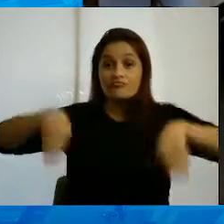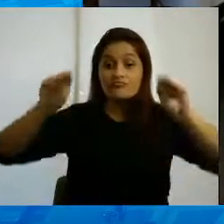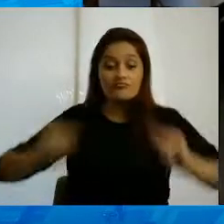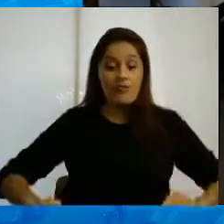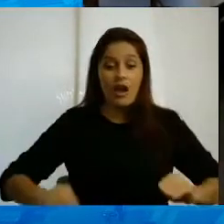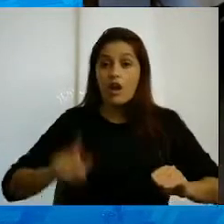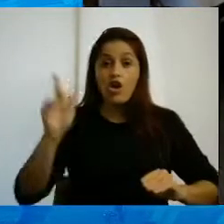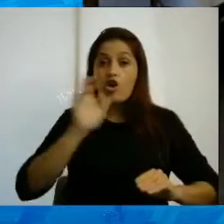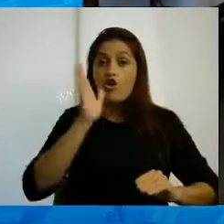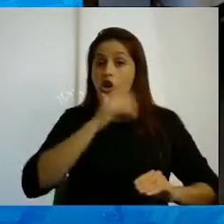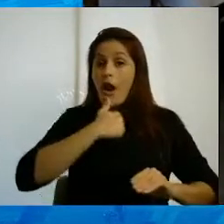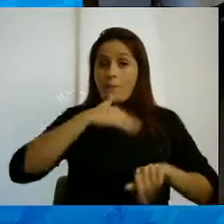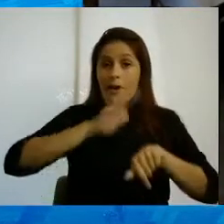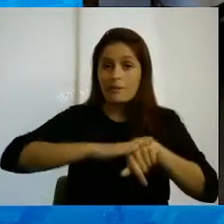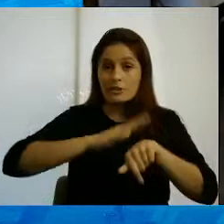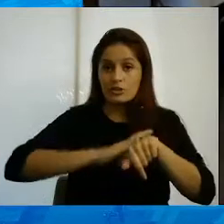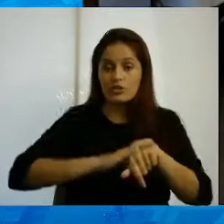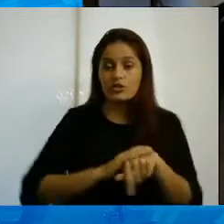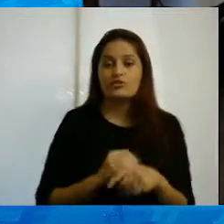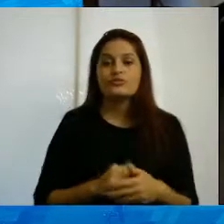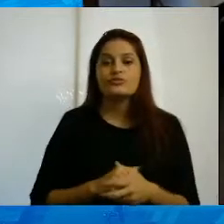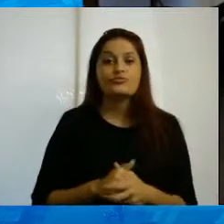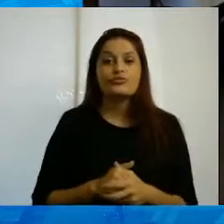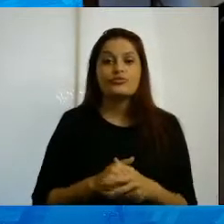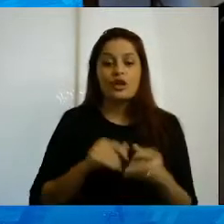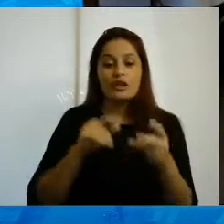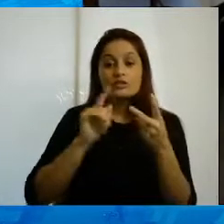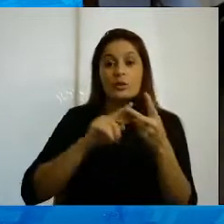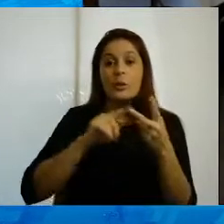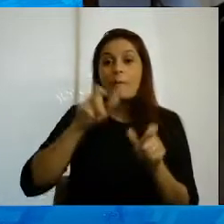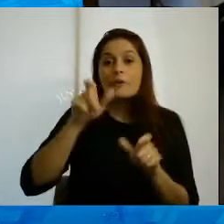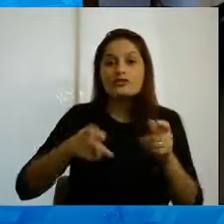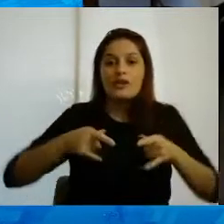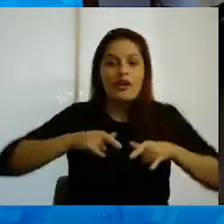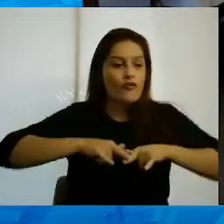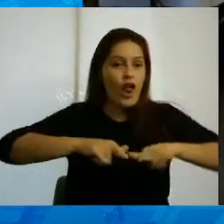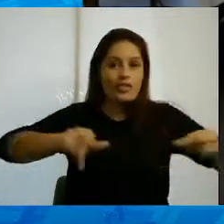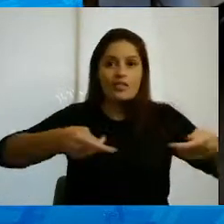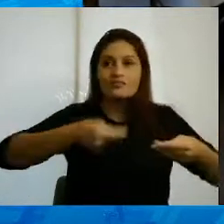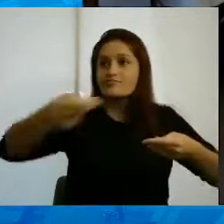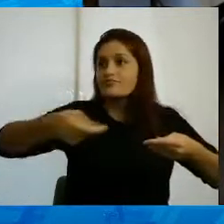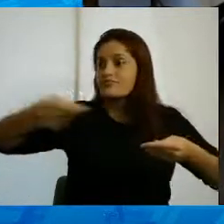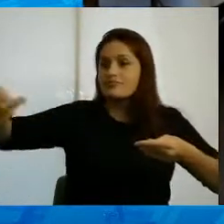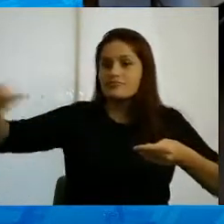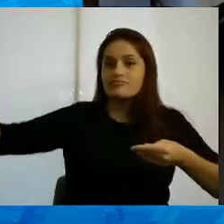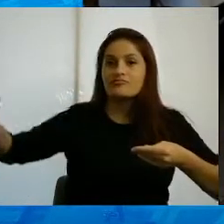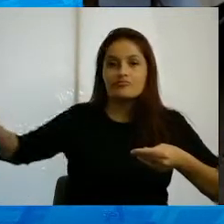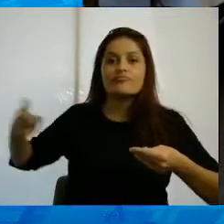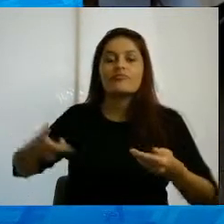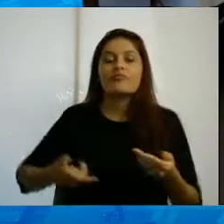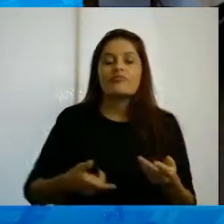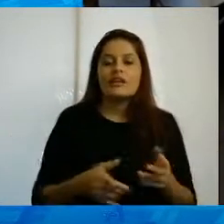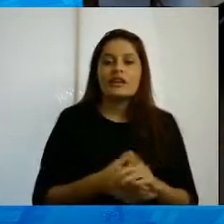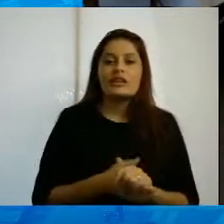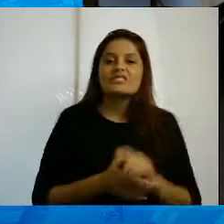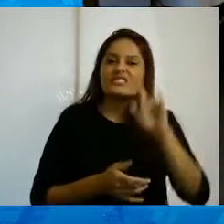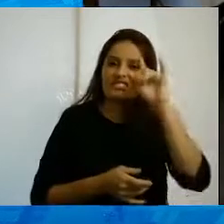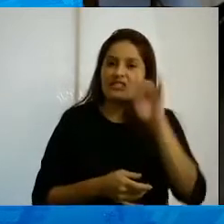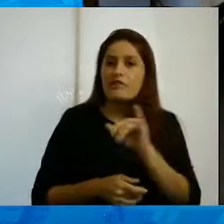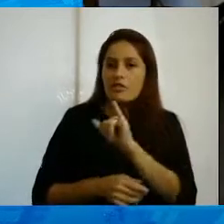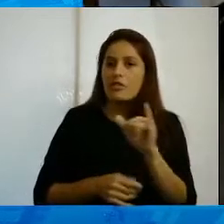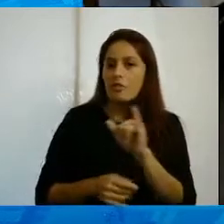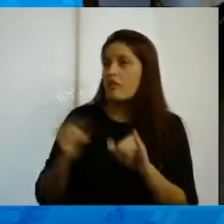no tienen permiso, y volanteros. Entiendo de que están anotados para